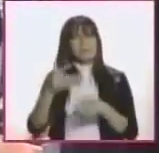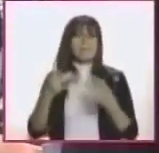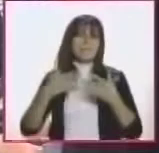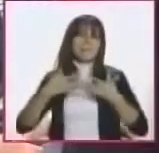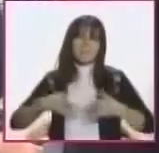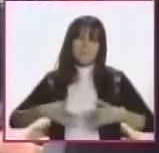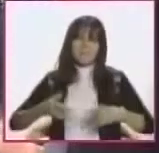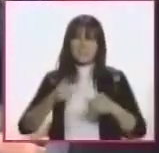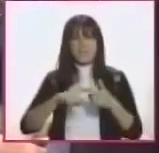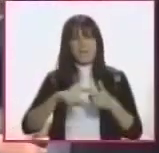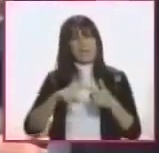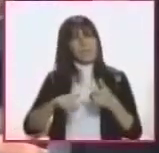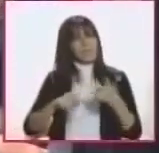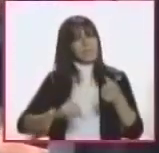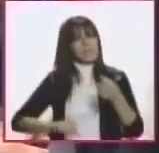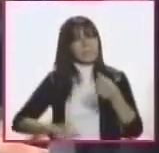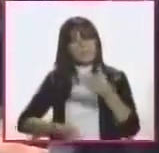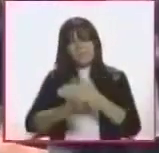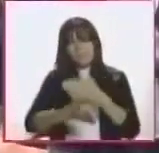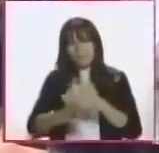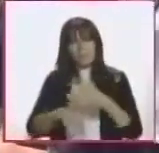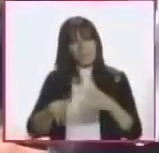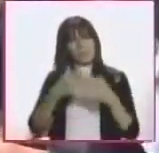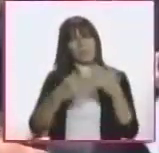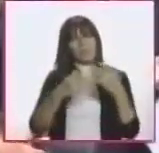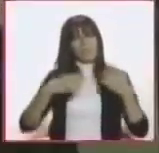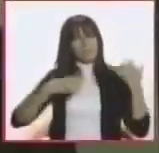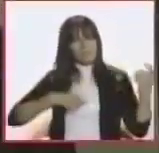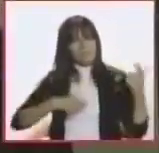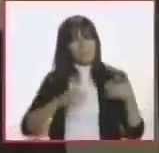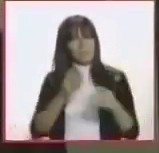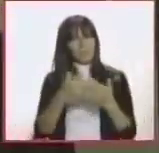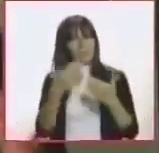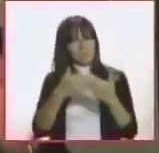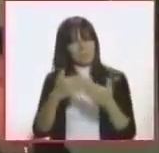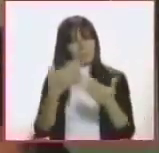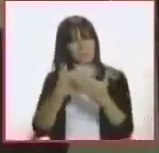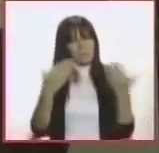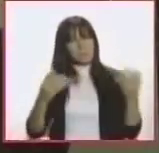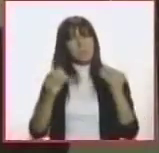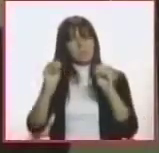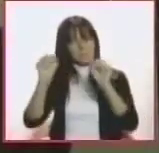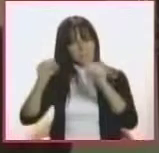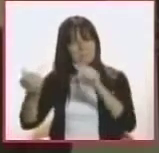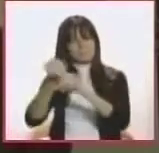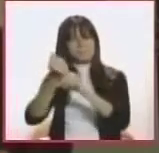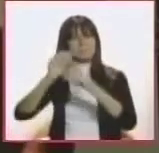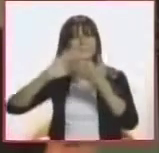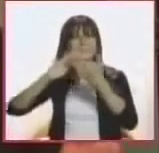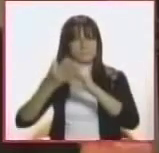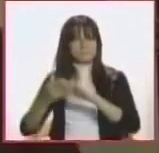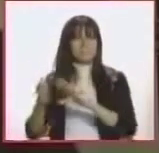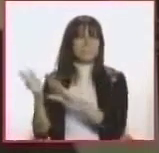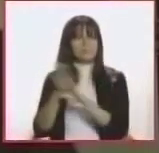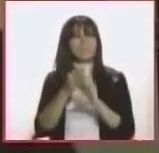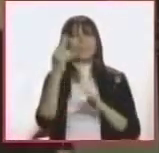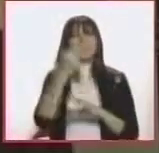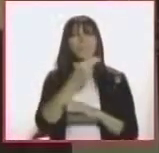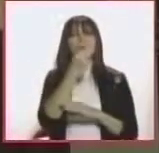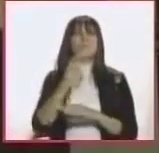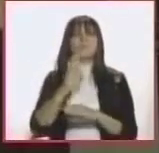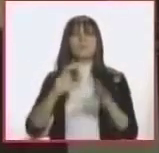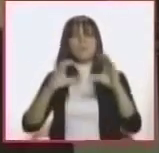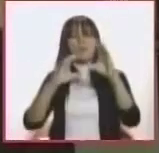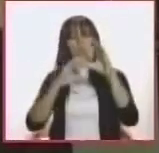su bienestar, de seguir teniendo unas Fuerzas Armadas modernas, equipadas. Por supuesto, un compromiso que incluye a los departamentos de Cauca